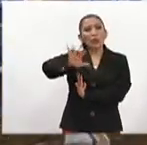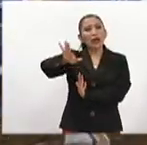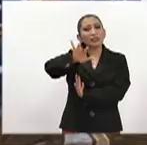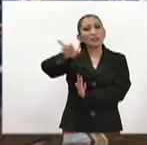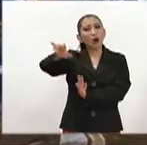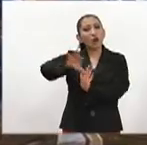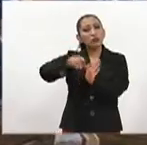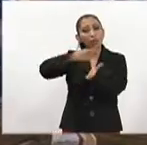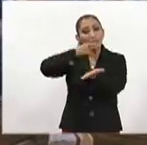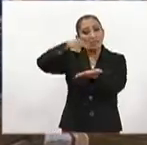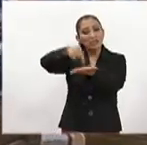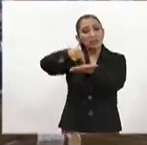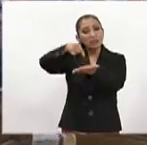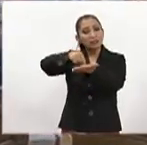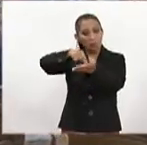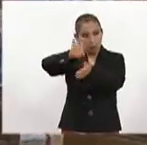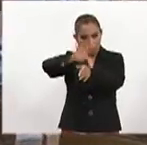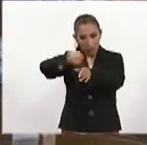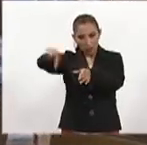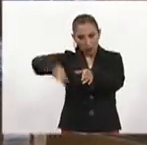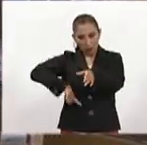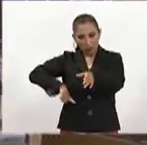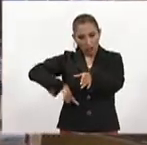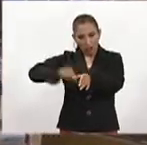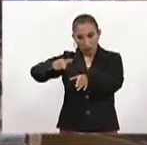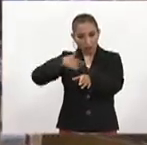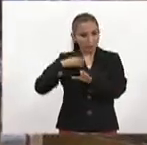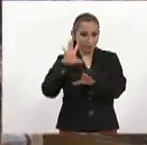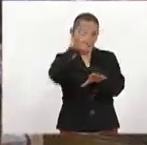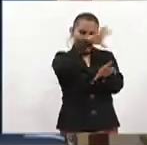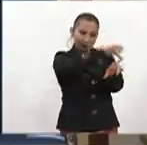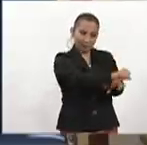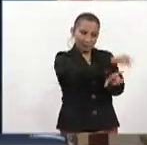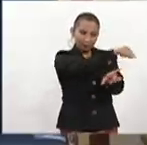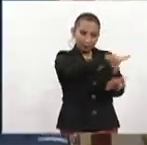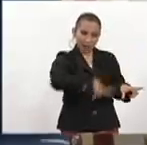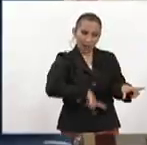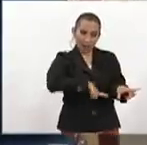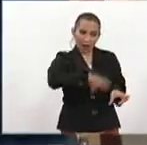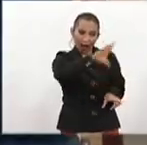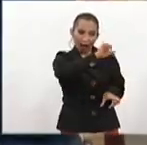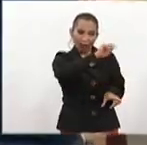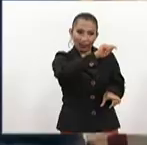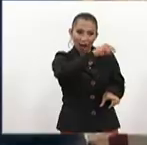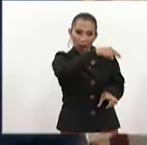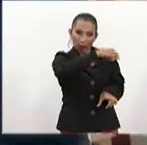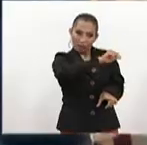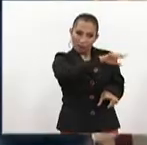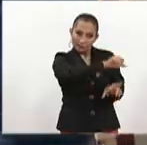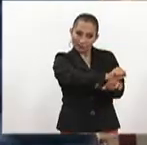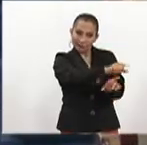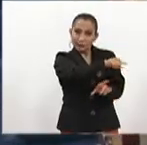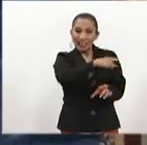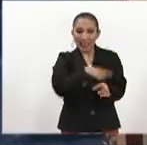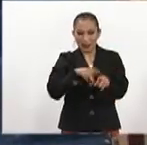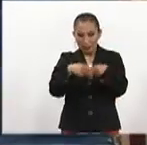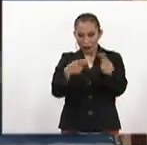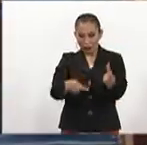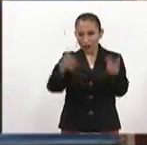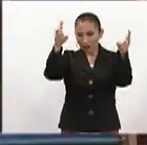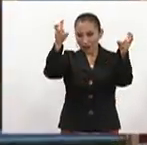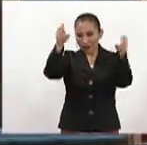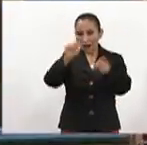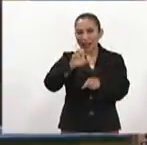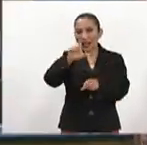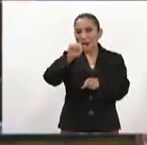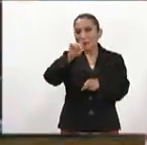155 constitucional que permite al gobierno central tomar las funciones del gobierno catalán. De acuerdo con el diario El País, los líderes